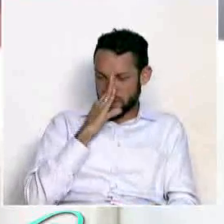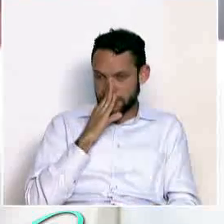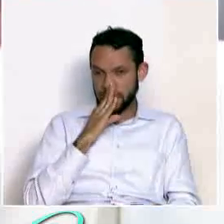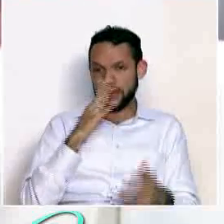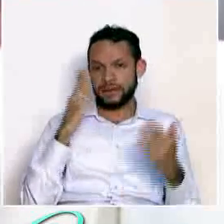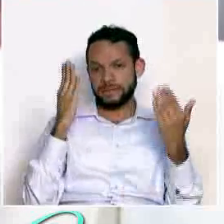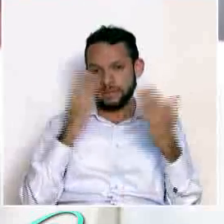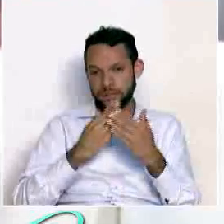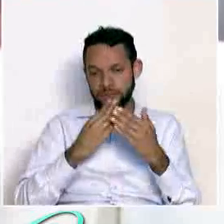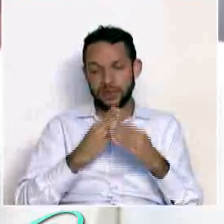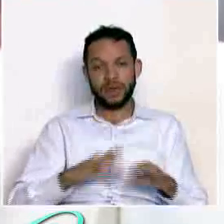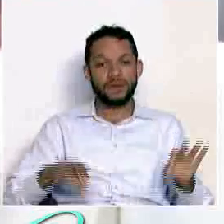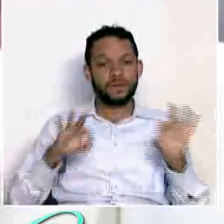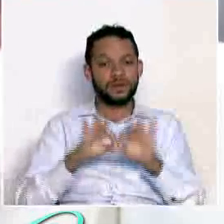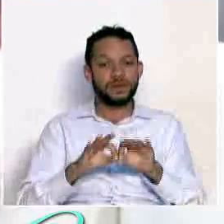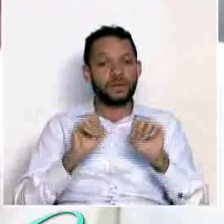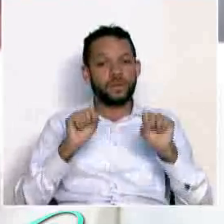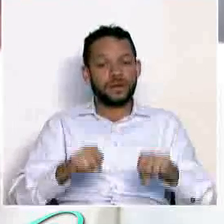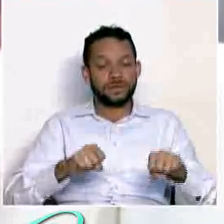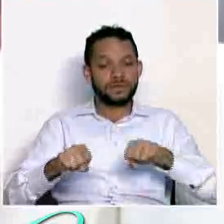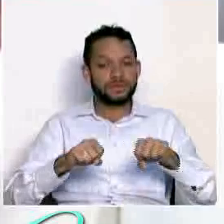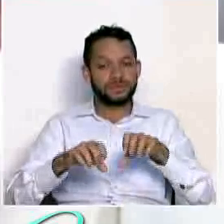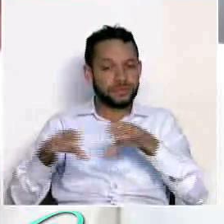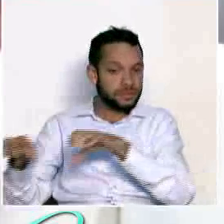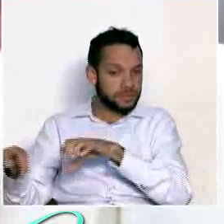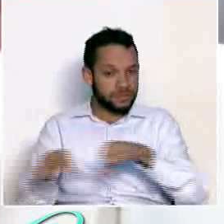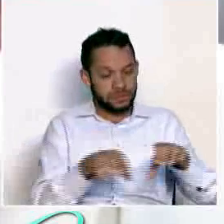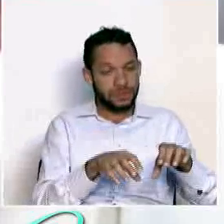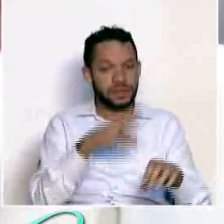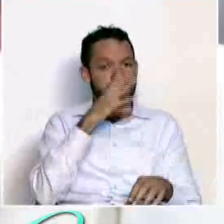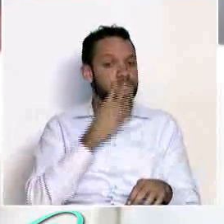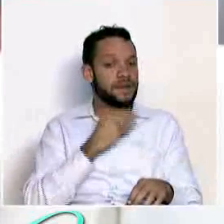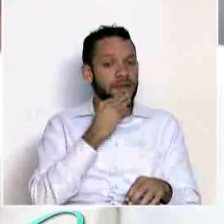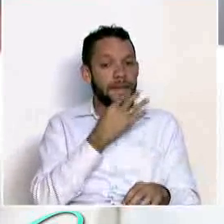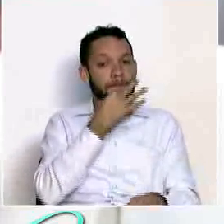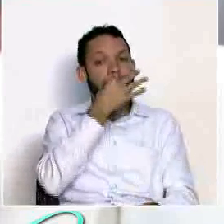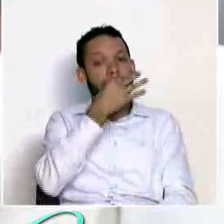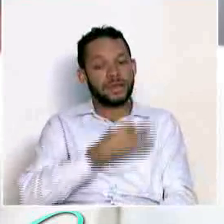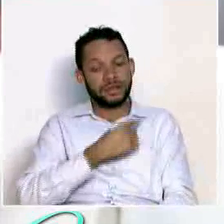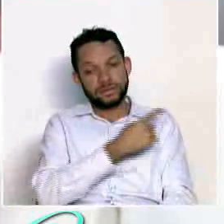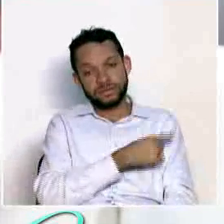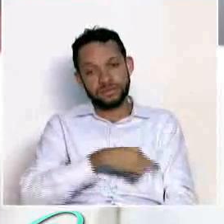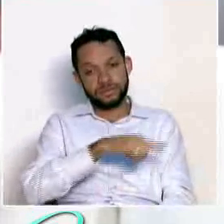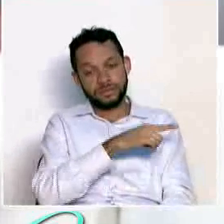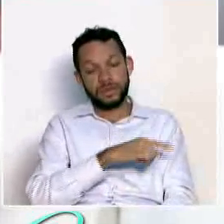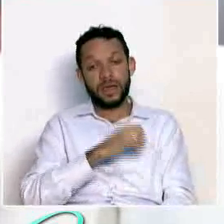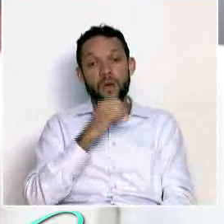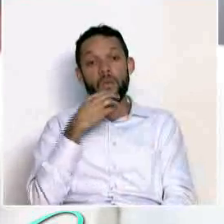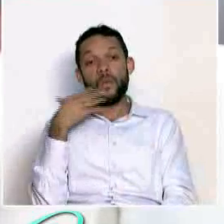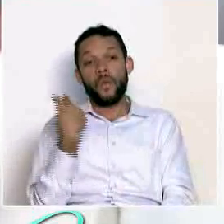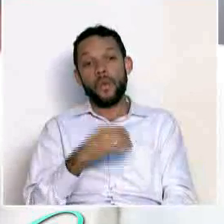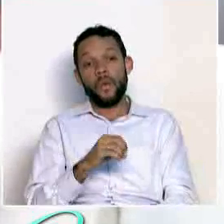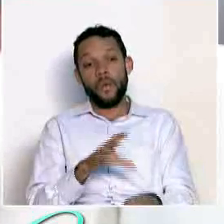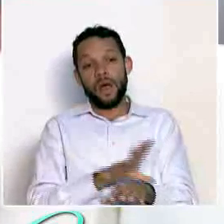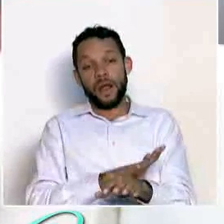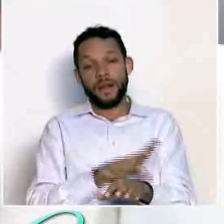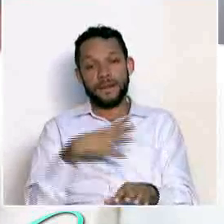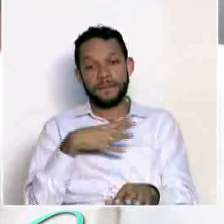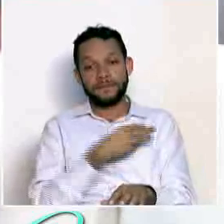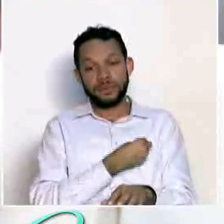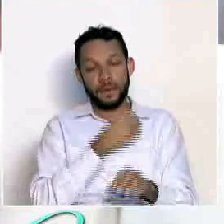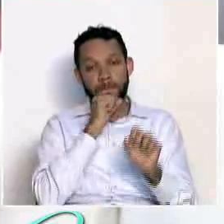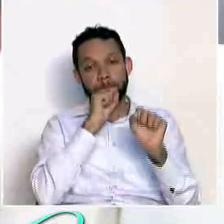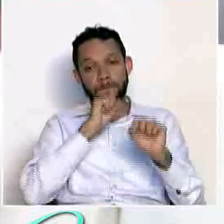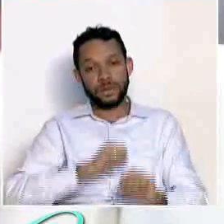poco la mente frente a la posibilidad de que nosotros podamos experimentar esto. Y realmente es increíble porque si uno